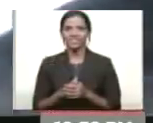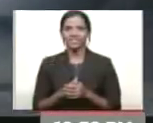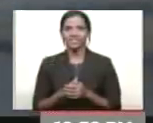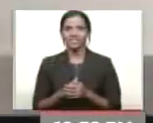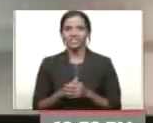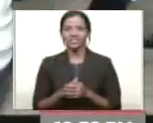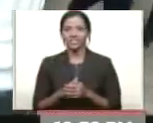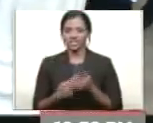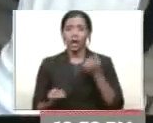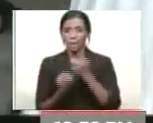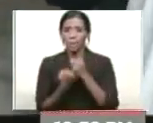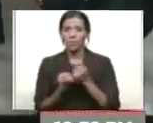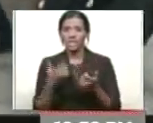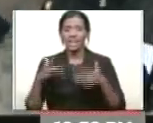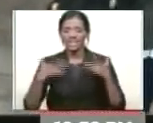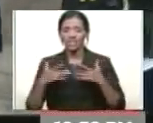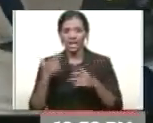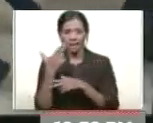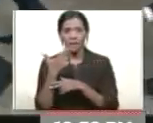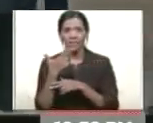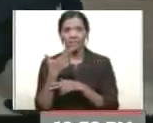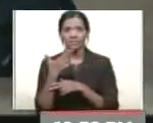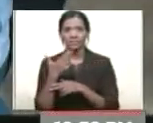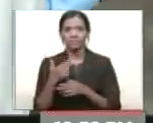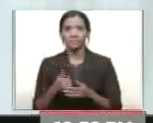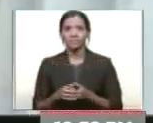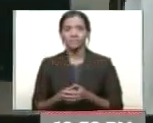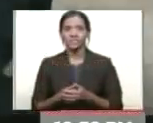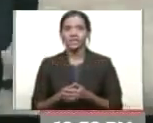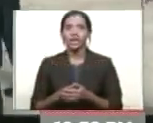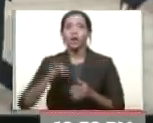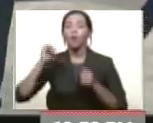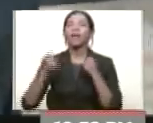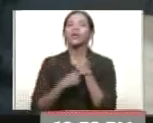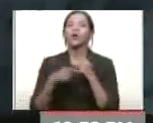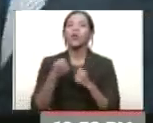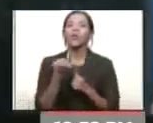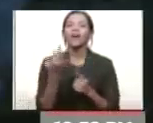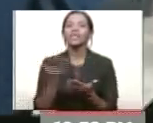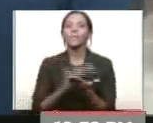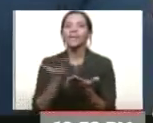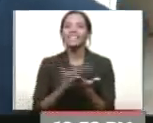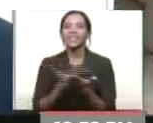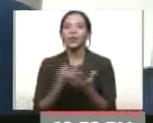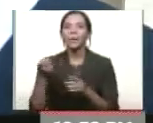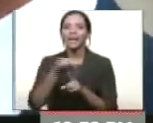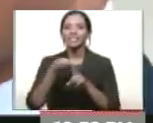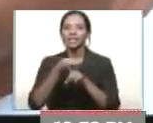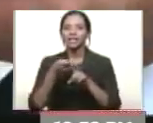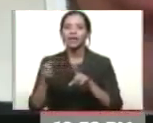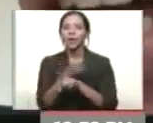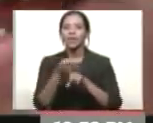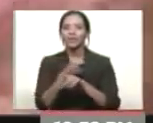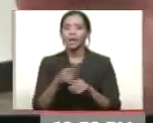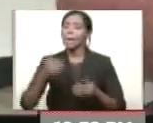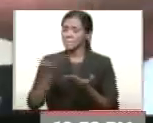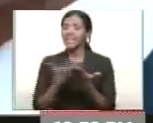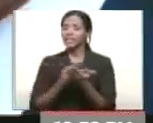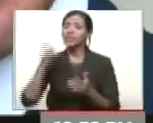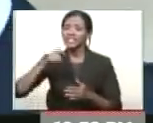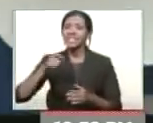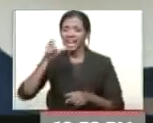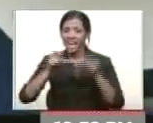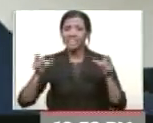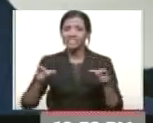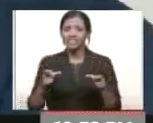¿Apoyas la acción armada? Guaidó. ¿Con cuántos plátanos vas a tratar de hacer el golpe de Estado nuevamente? Plátanos que necesita la gente hoy en